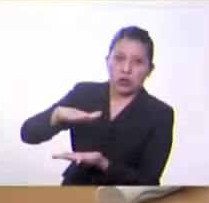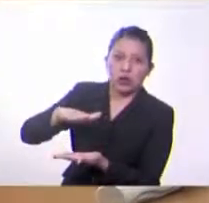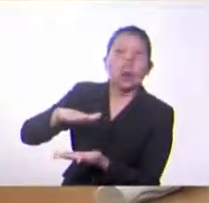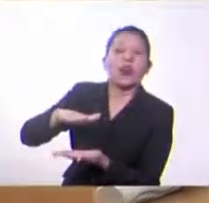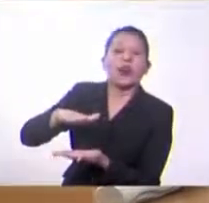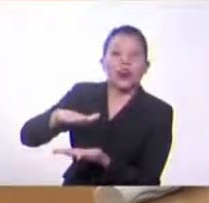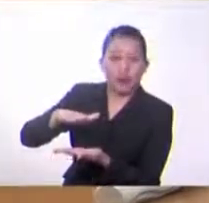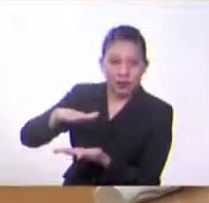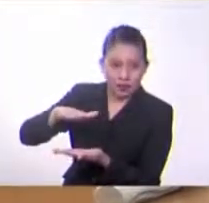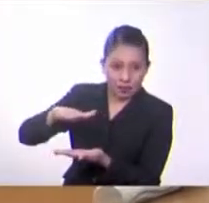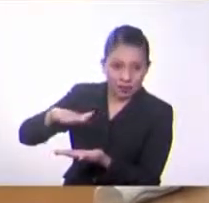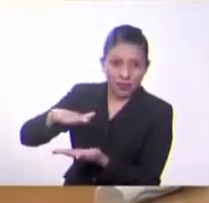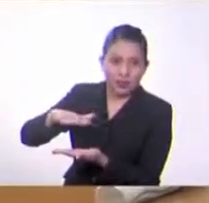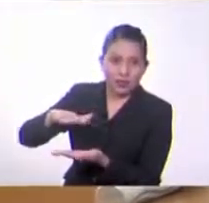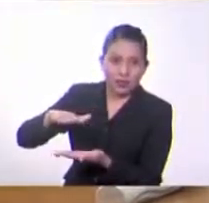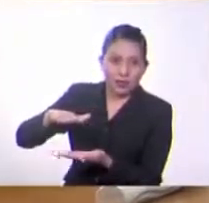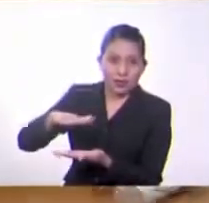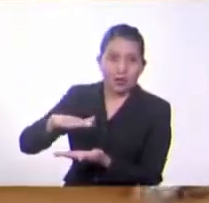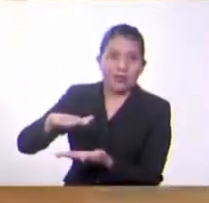Listo.